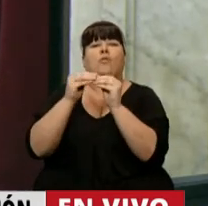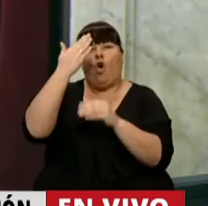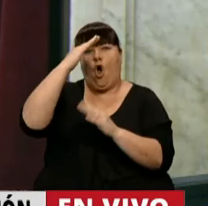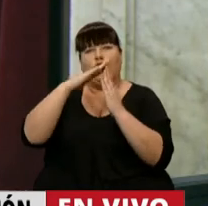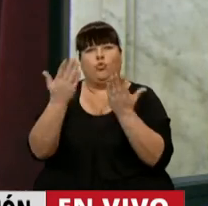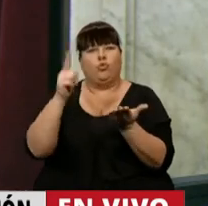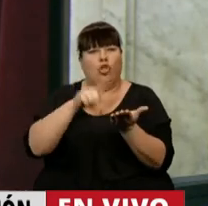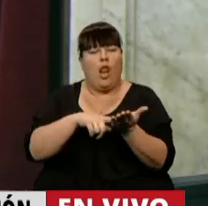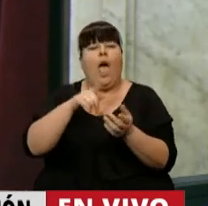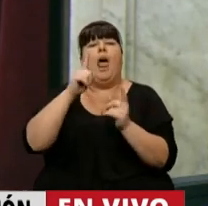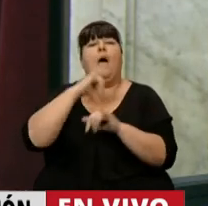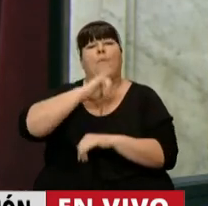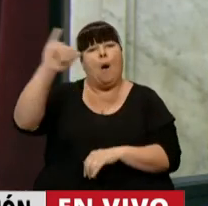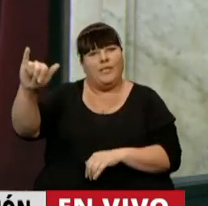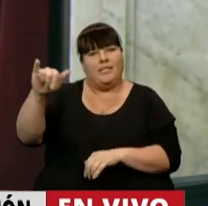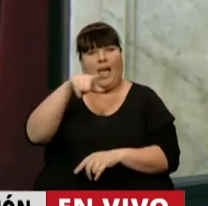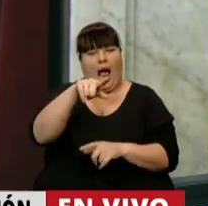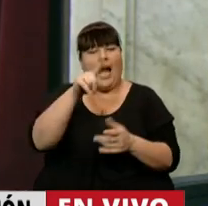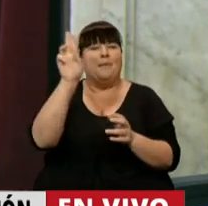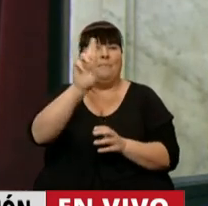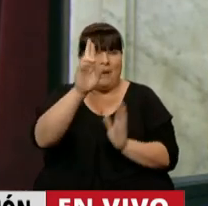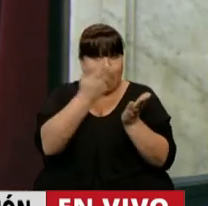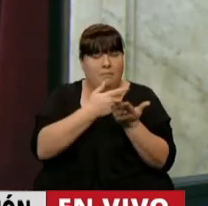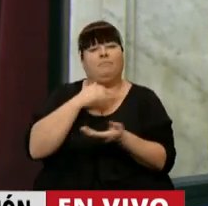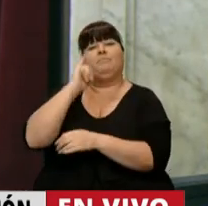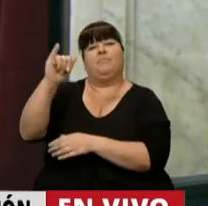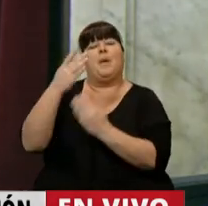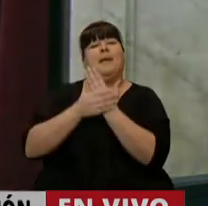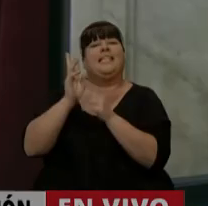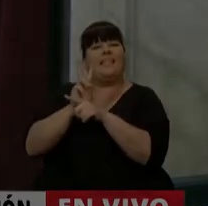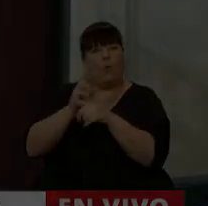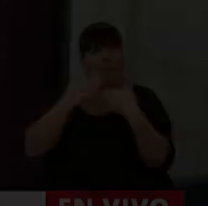Constitucionales y se comunicará su cuestión de privilegio a la ministra de Seguridad. Gracias.